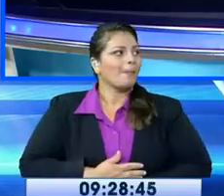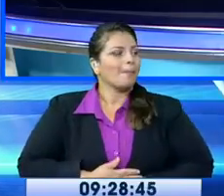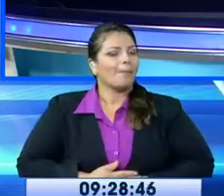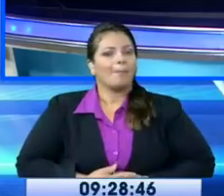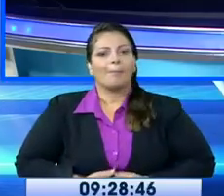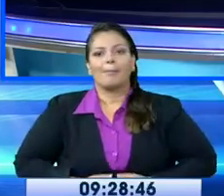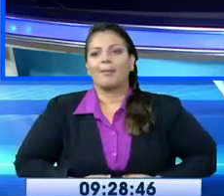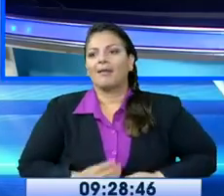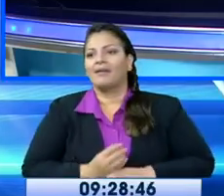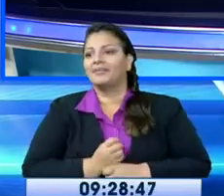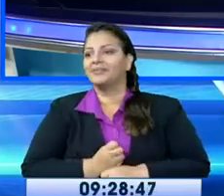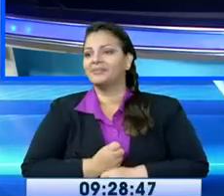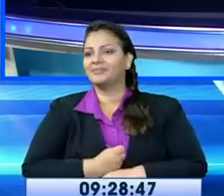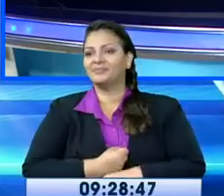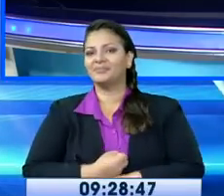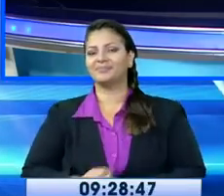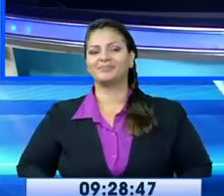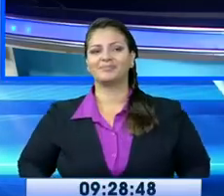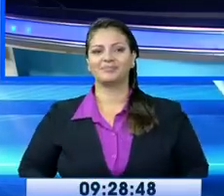El apetito.